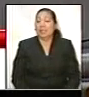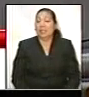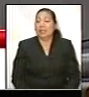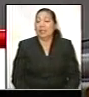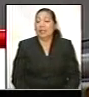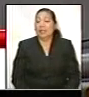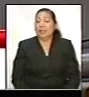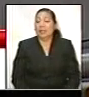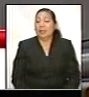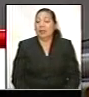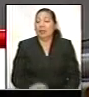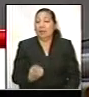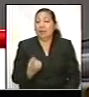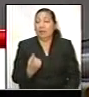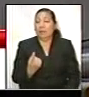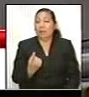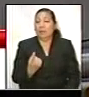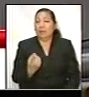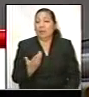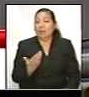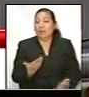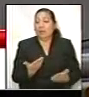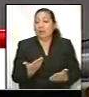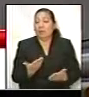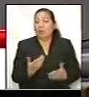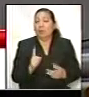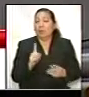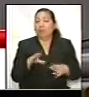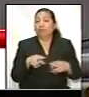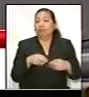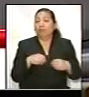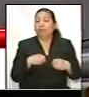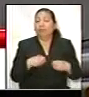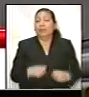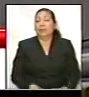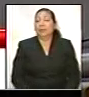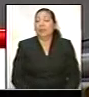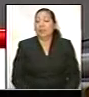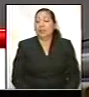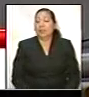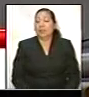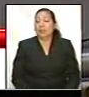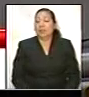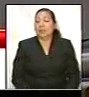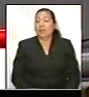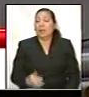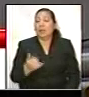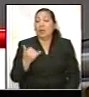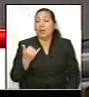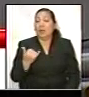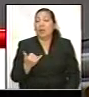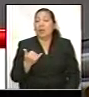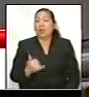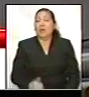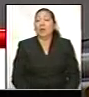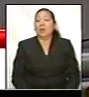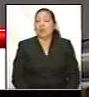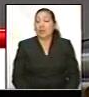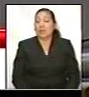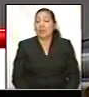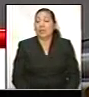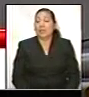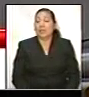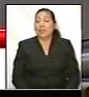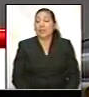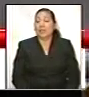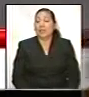que solamente hubo en ese momento una abstención. Pero en todo caso, hoy día, presidenta,